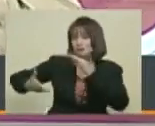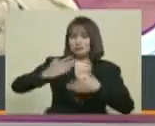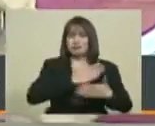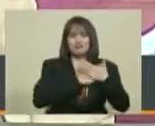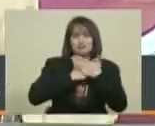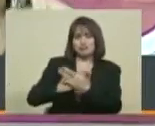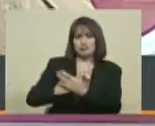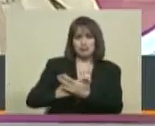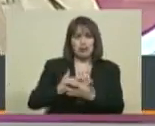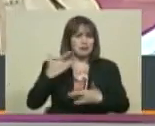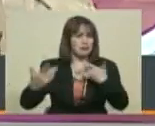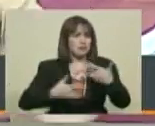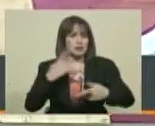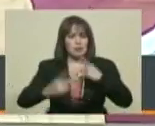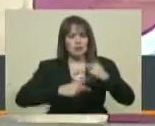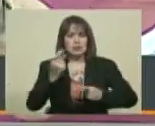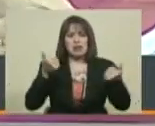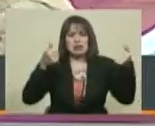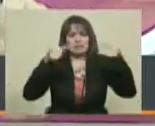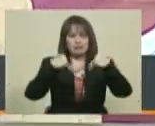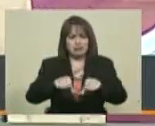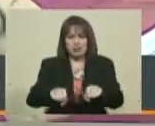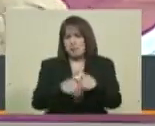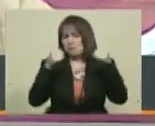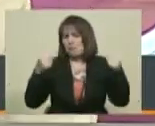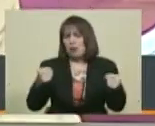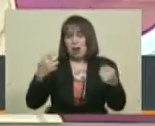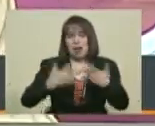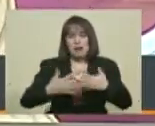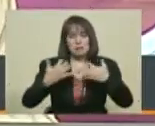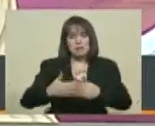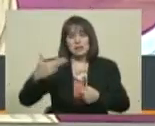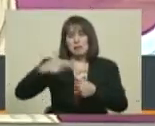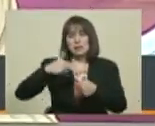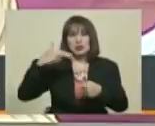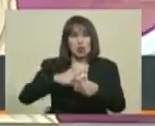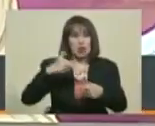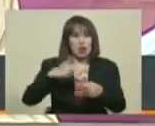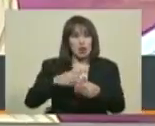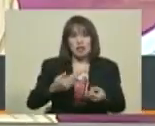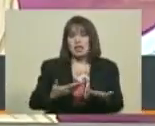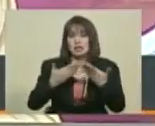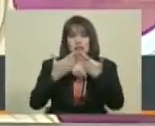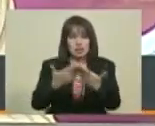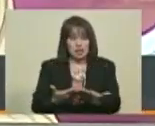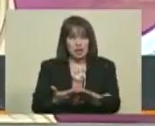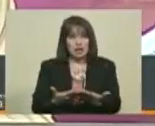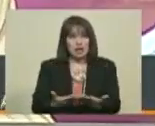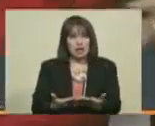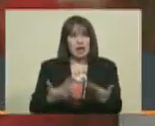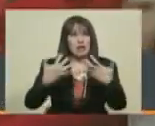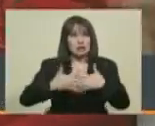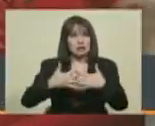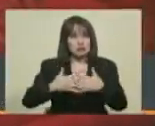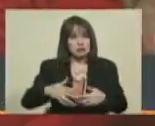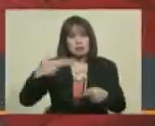activamente para un proceso de autodestrucción de nuestra industria petrolera, de entrega de nuestra industria petrolera.